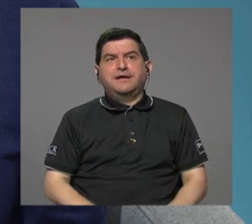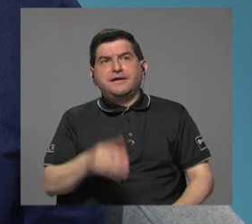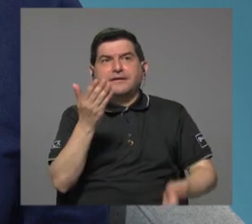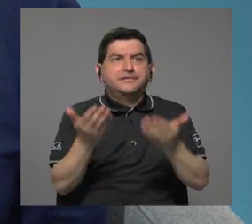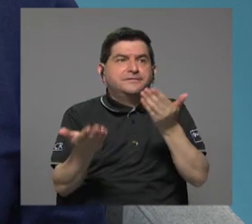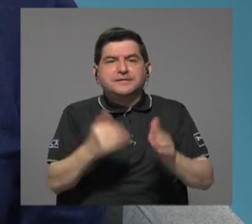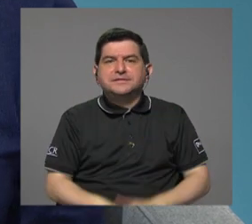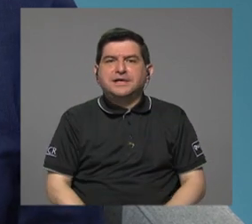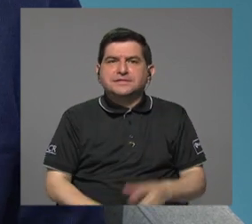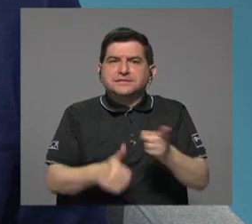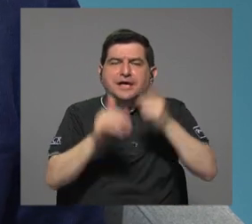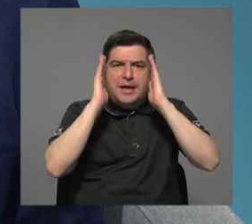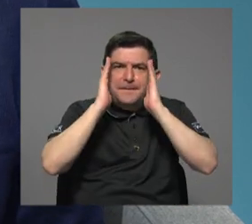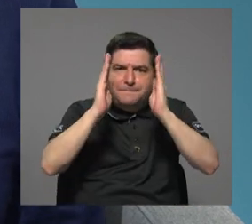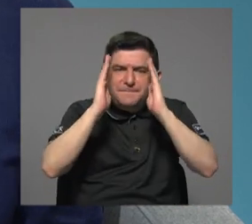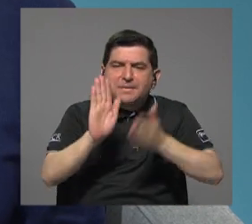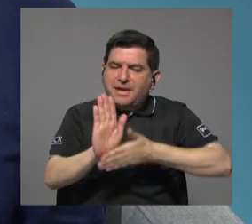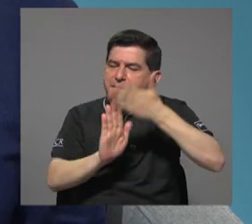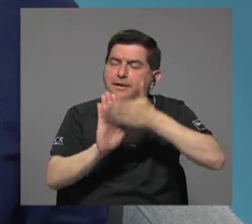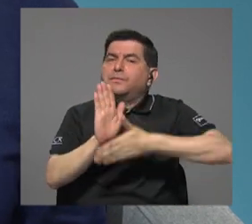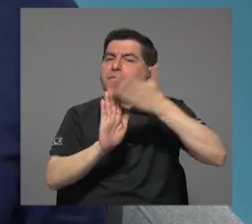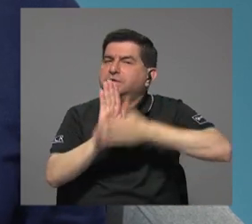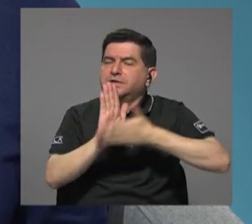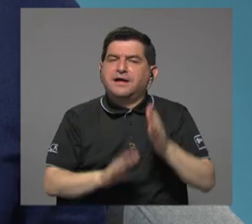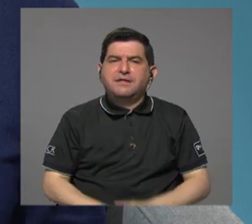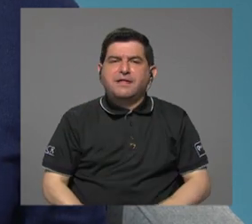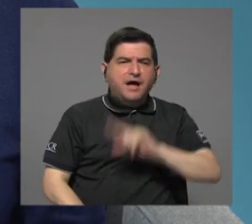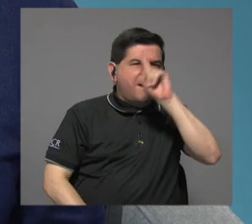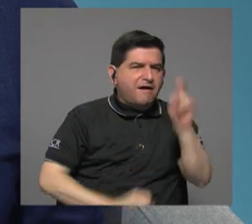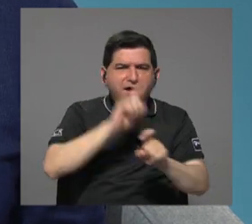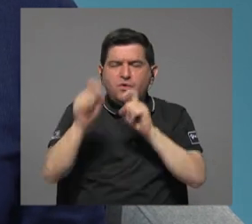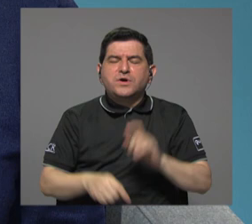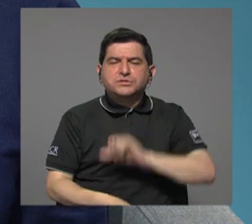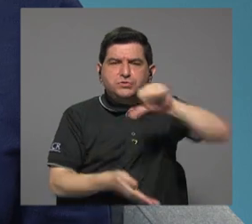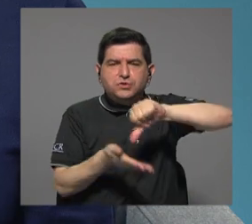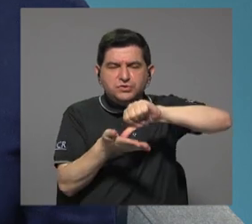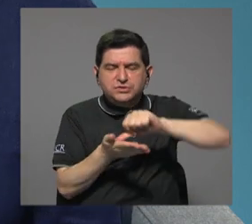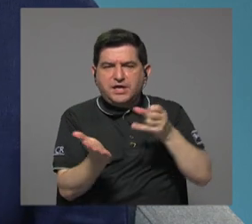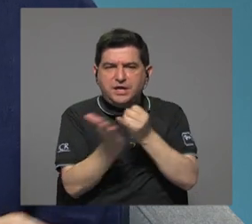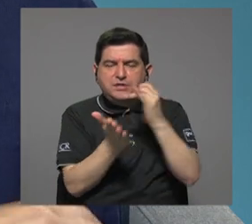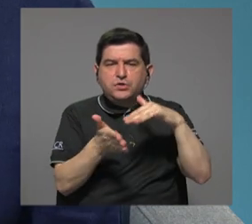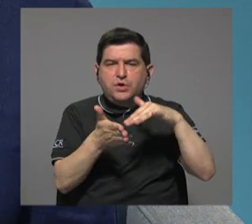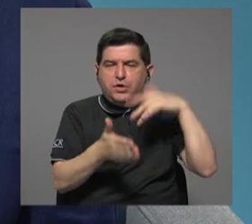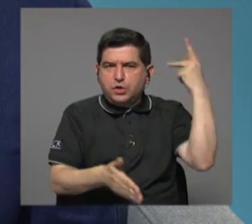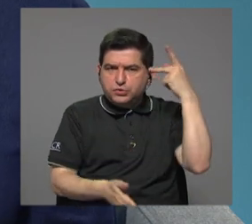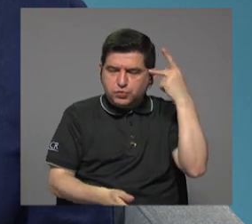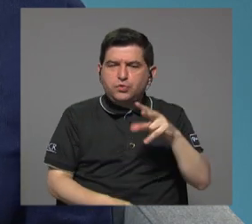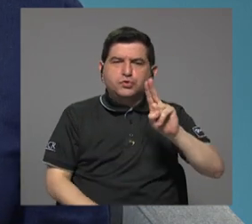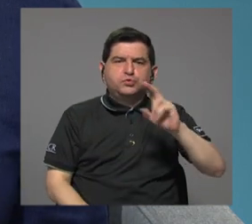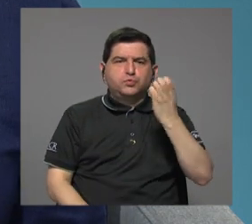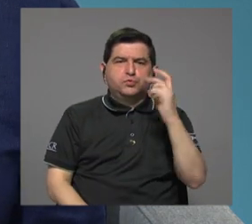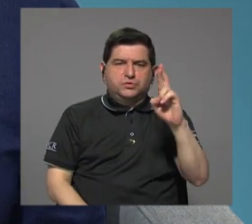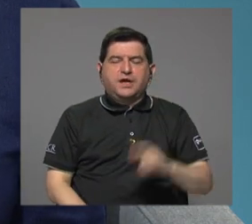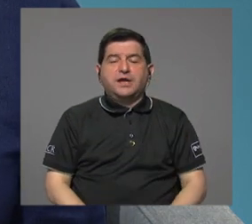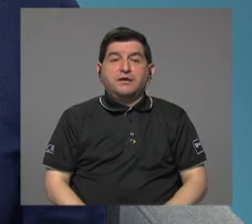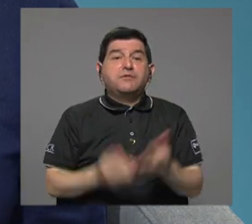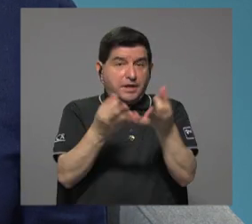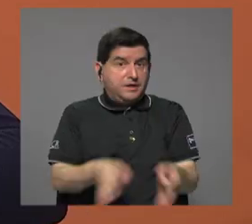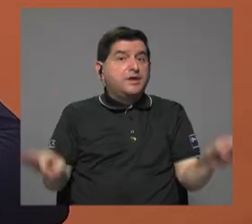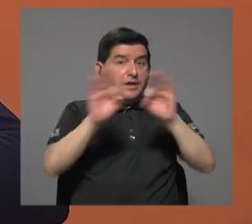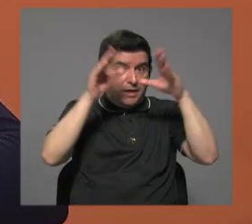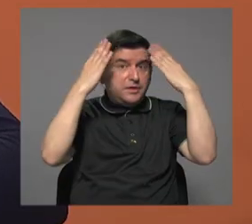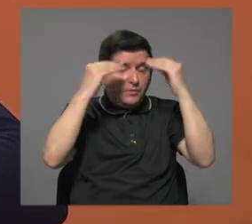en primera línea o en portada y es la encuesta del centro de investigación de estudios políticos de la universidad costa rica con datos relevantes